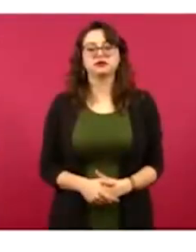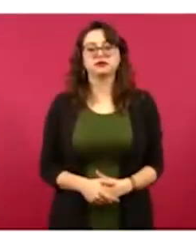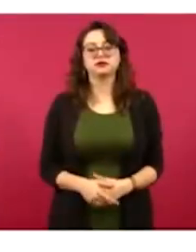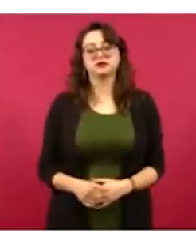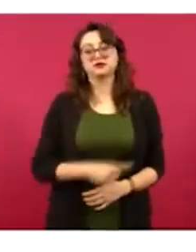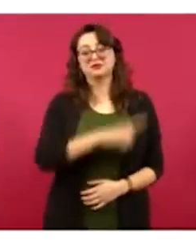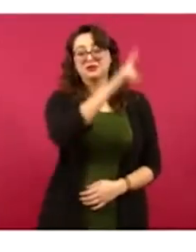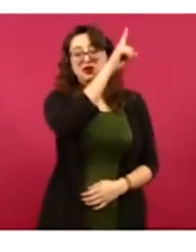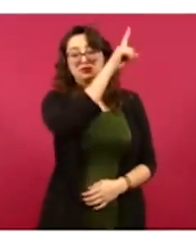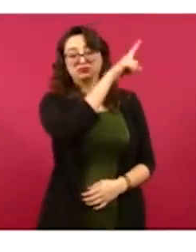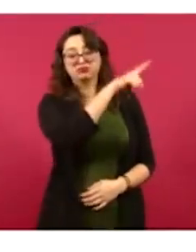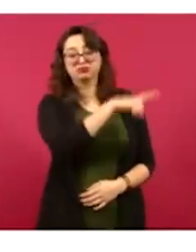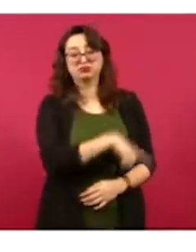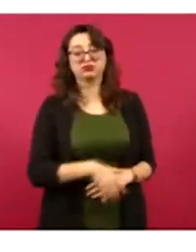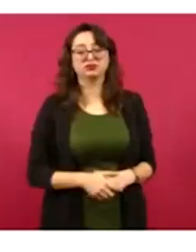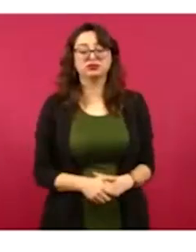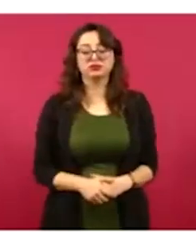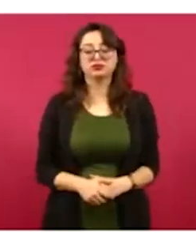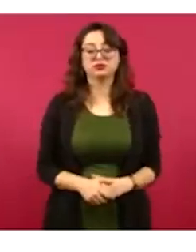todos ellos